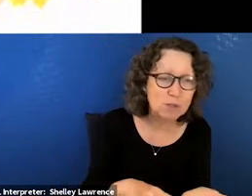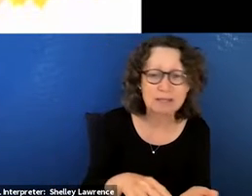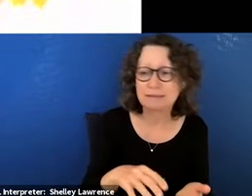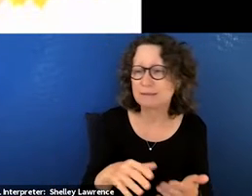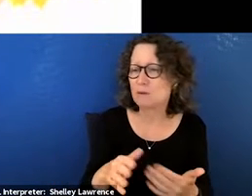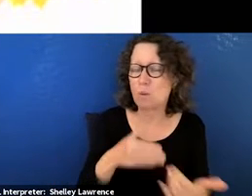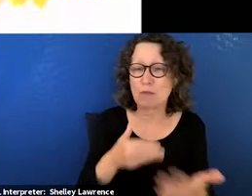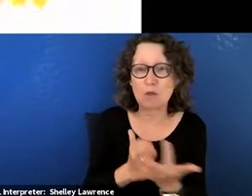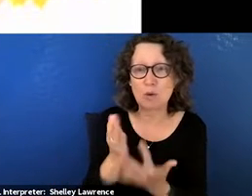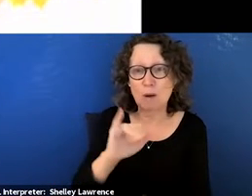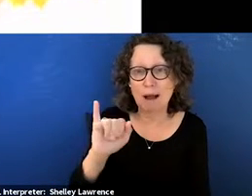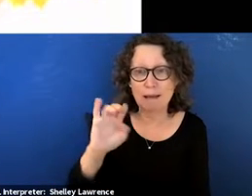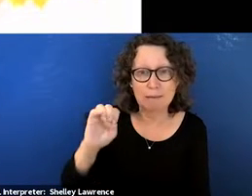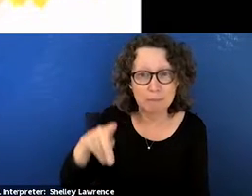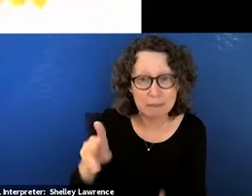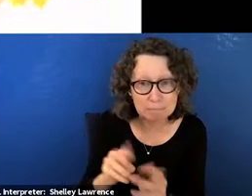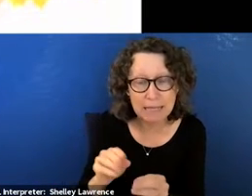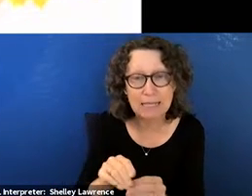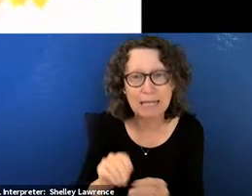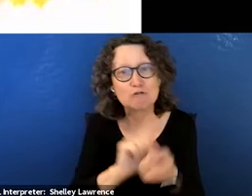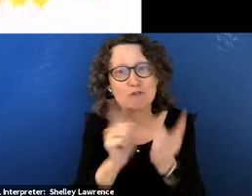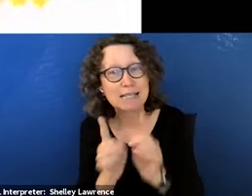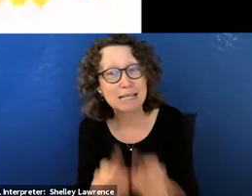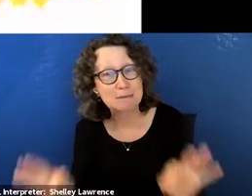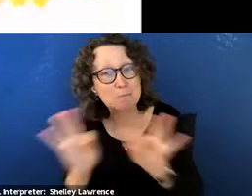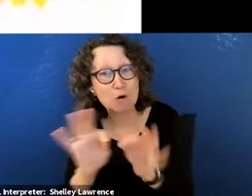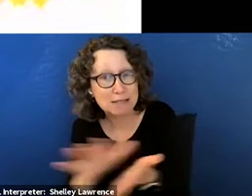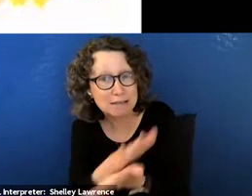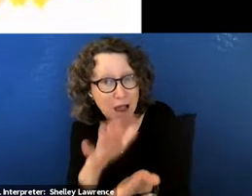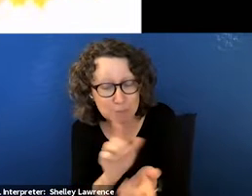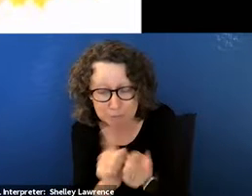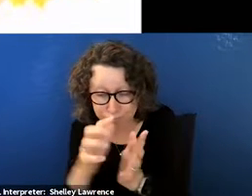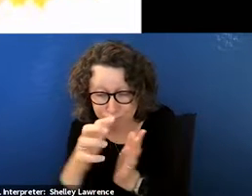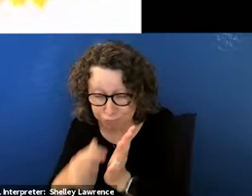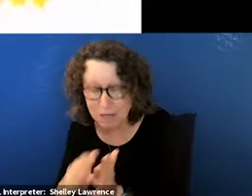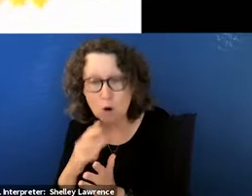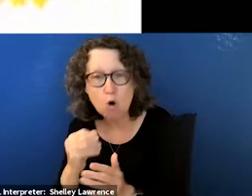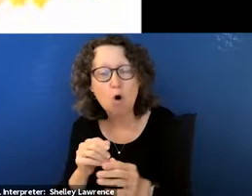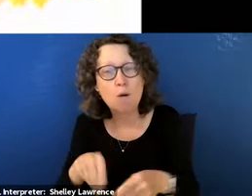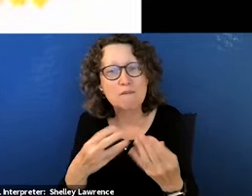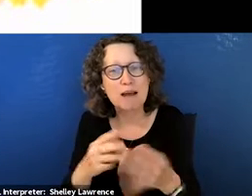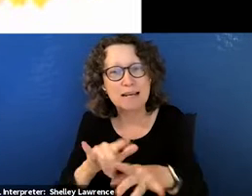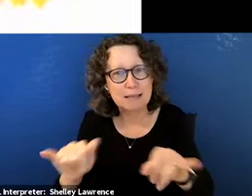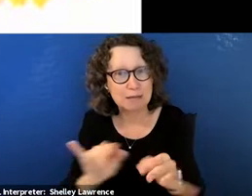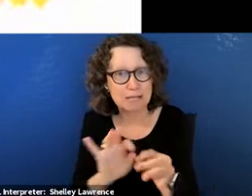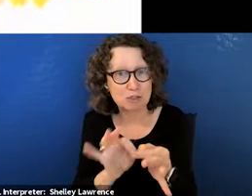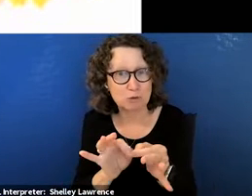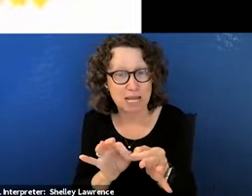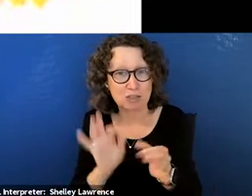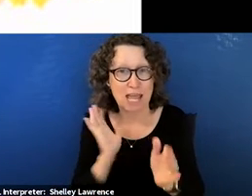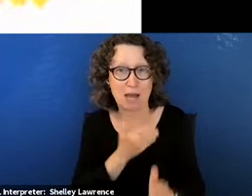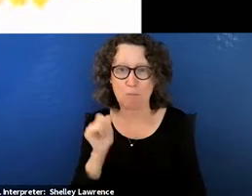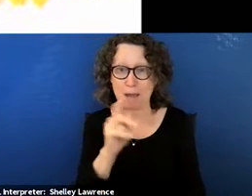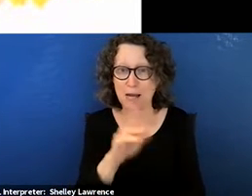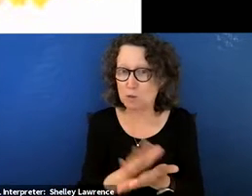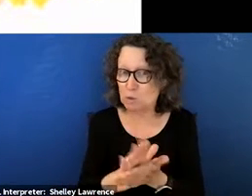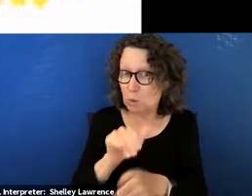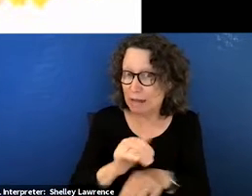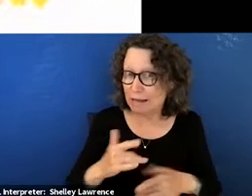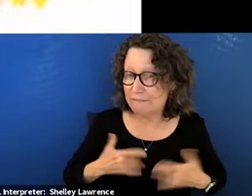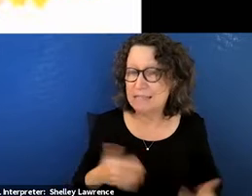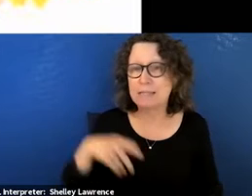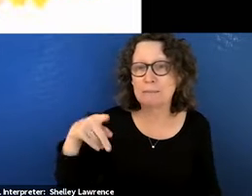a los estudiantes, ya sea por medio de las reuniones IEPs, traducción de documentos importantes o dando interpretación simultánea en